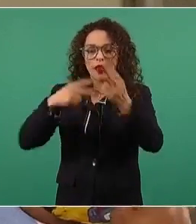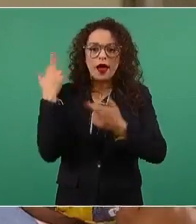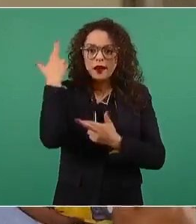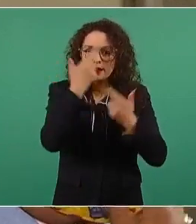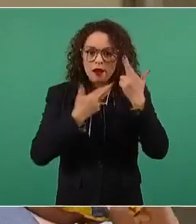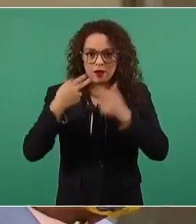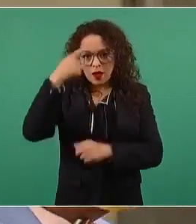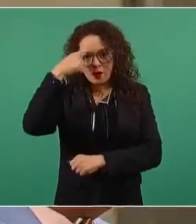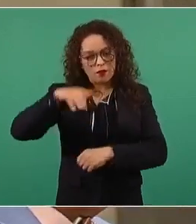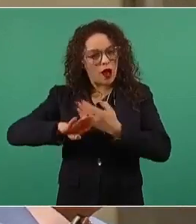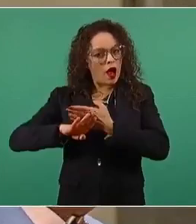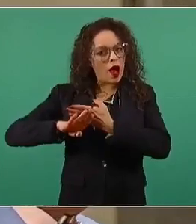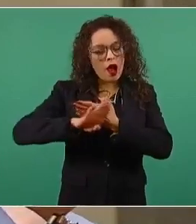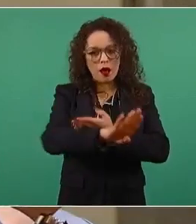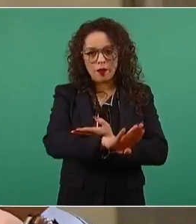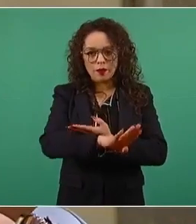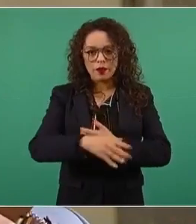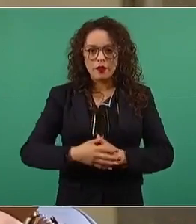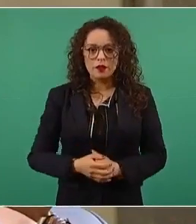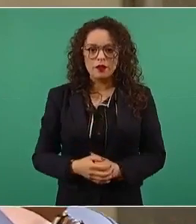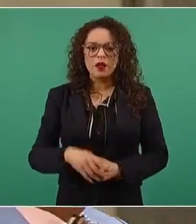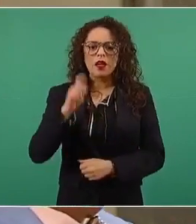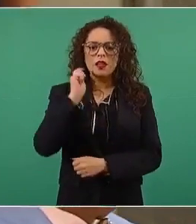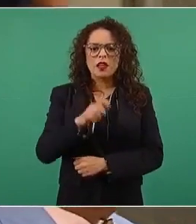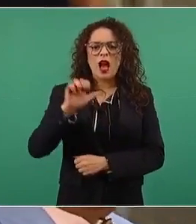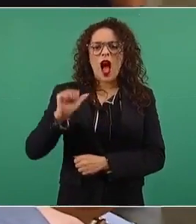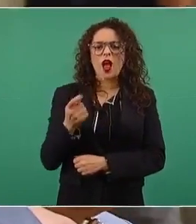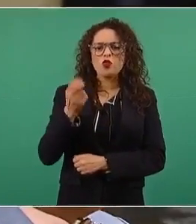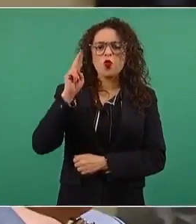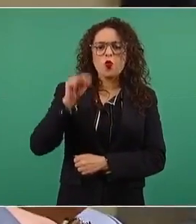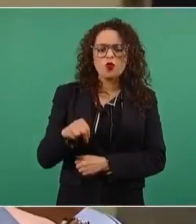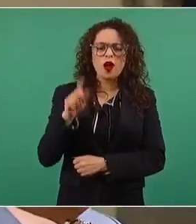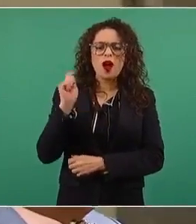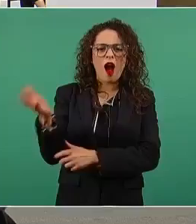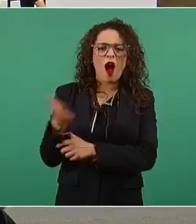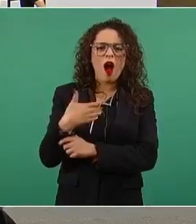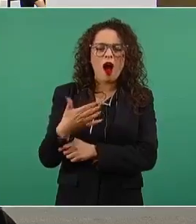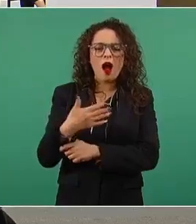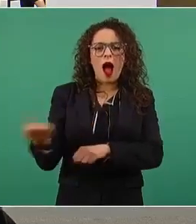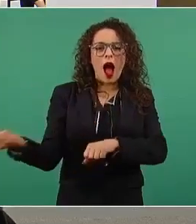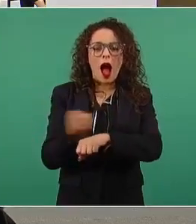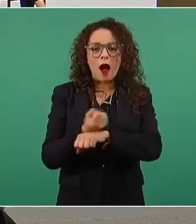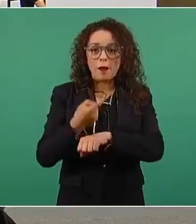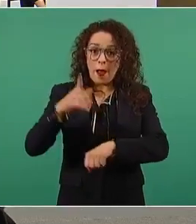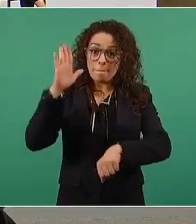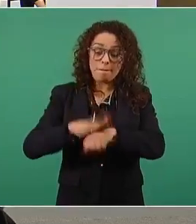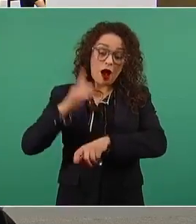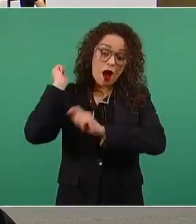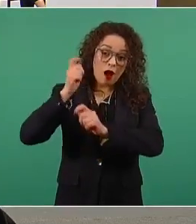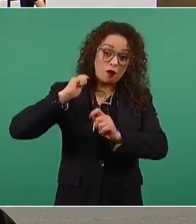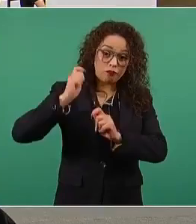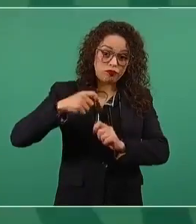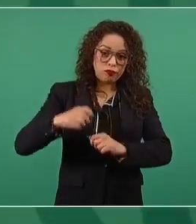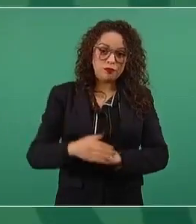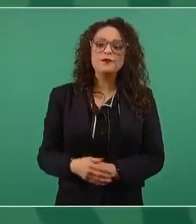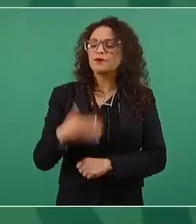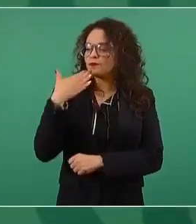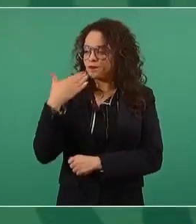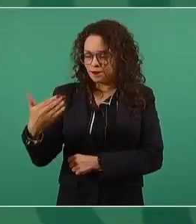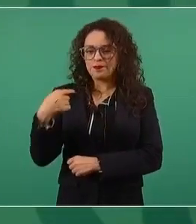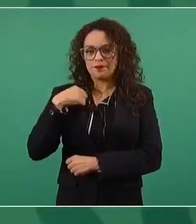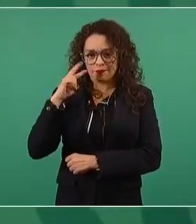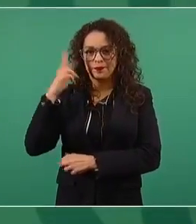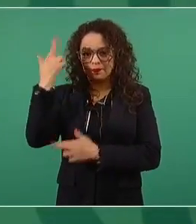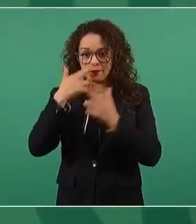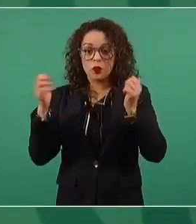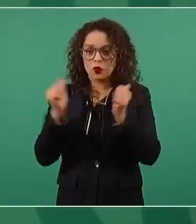lleve a cabo. Lo hacen por el atún de aleta amarilla, que es lo que más están sacando de ahí. Muy bien. Gracias, presidente. Lo vemos. Gracias, presidente. Con